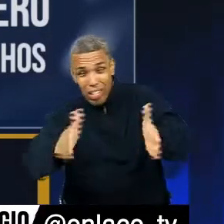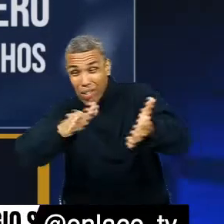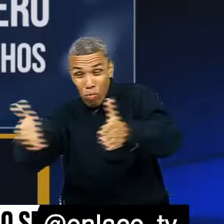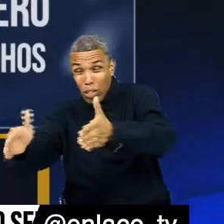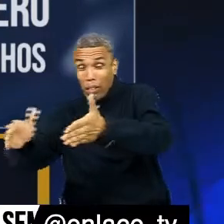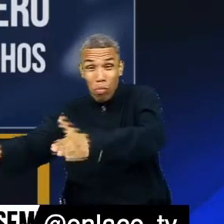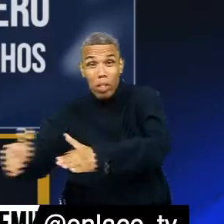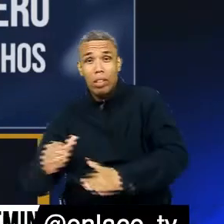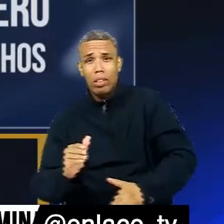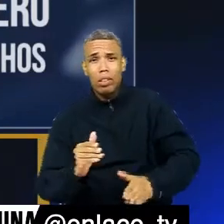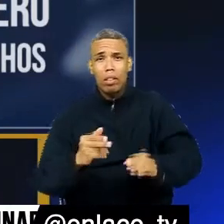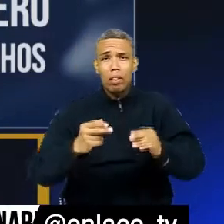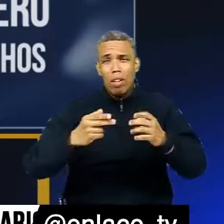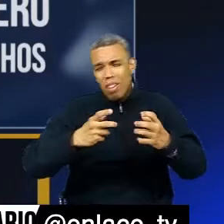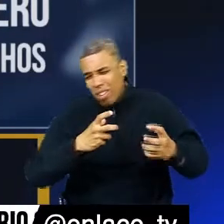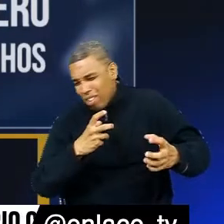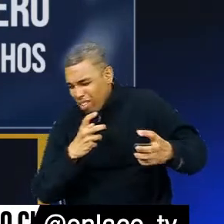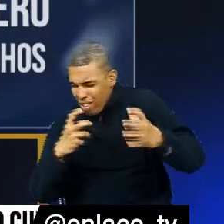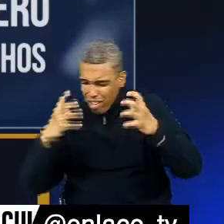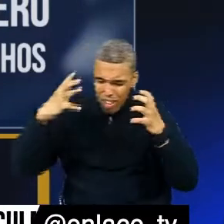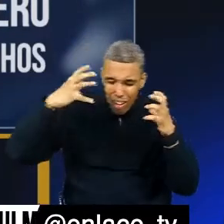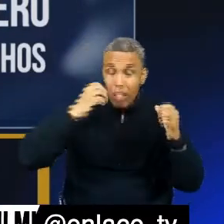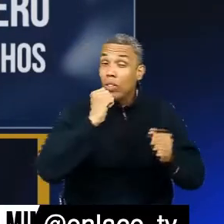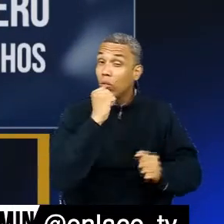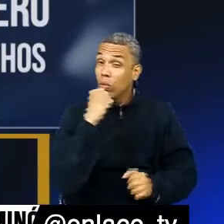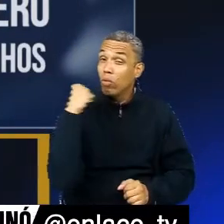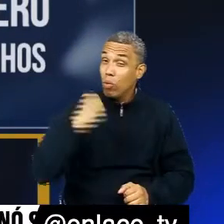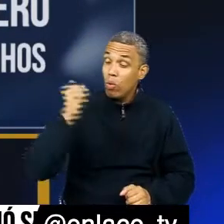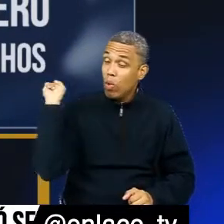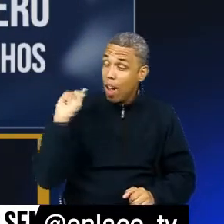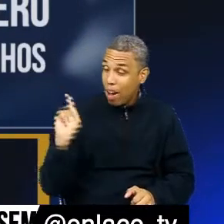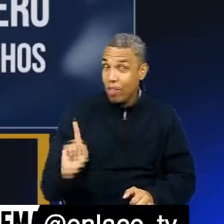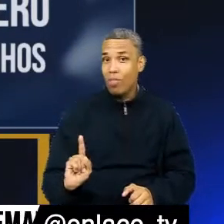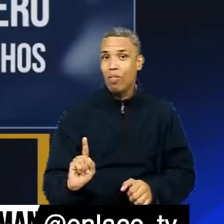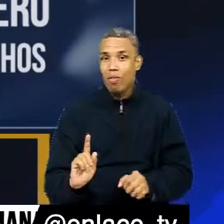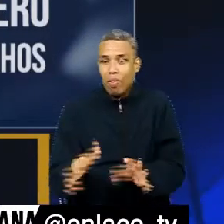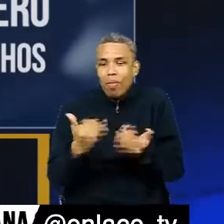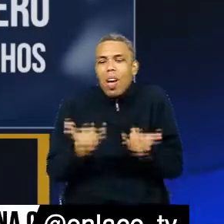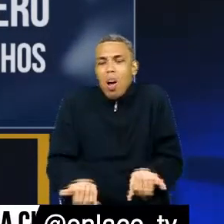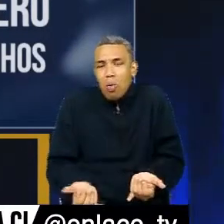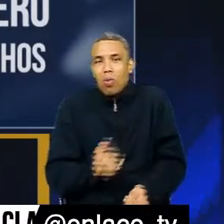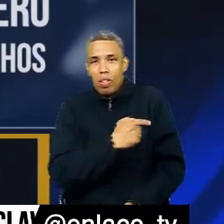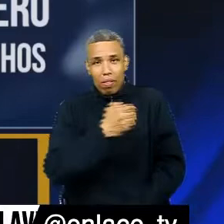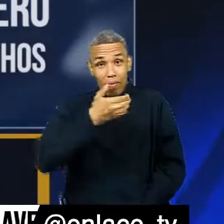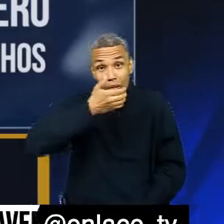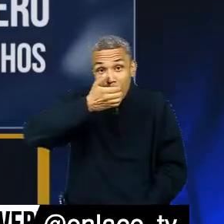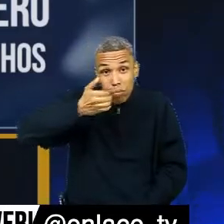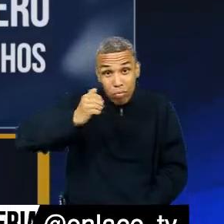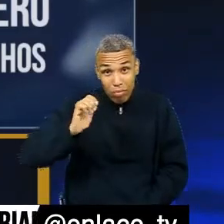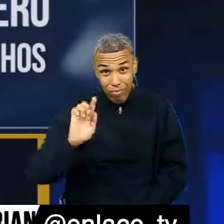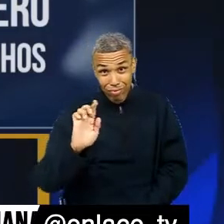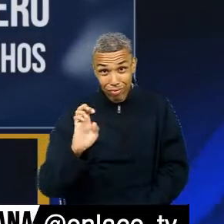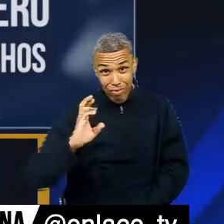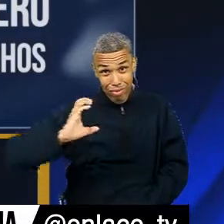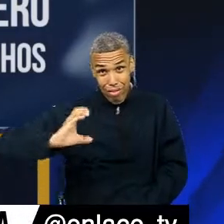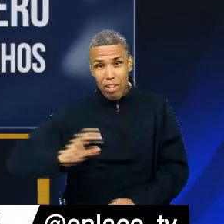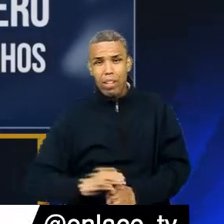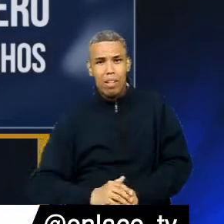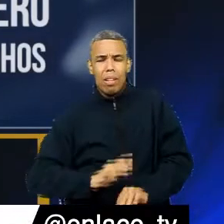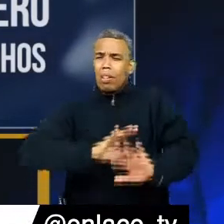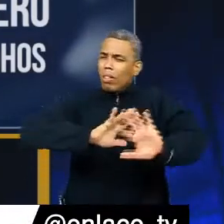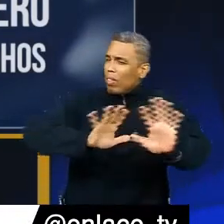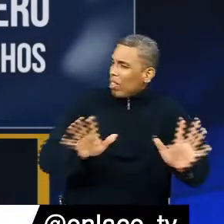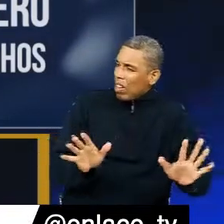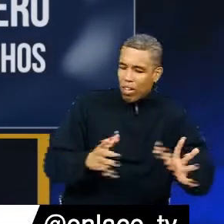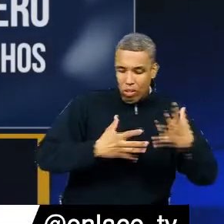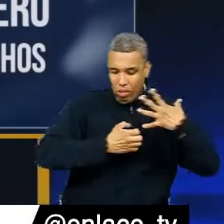al pueblo colombiano, y que al darse en unos acuerdos y el inicio de unas negociaciones, pues